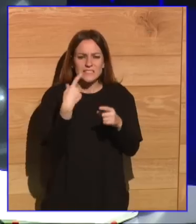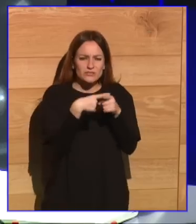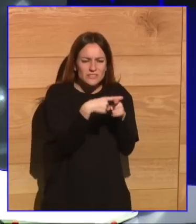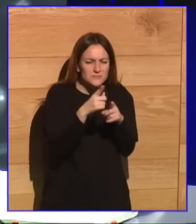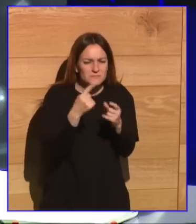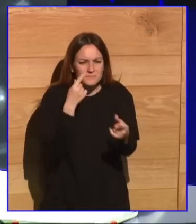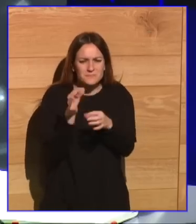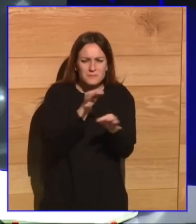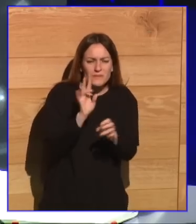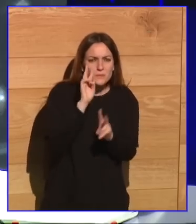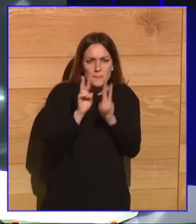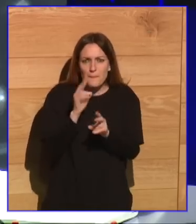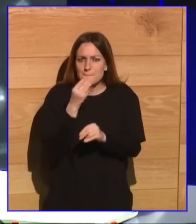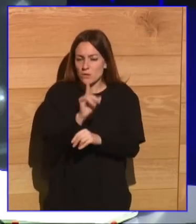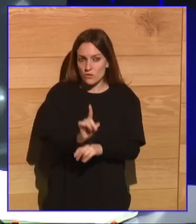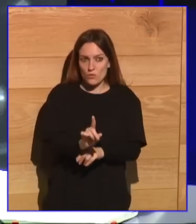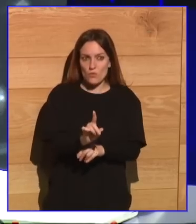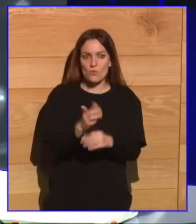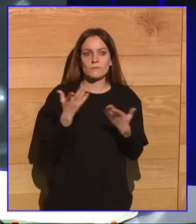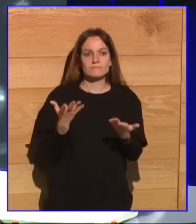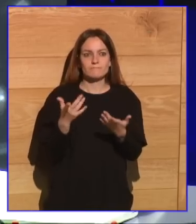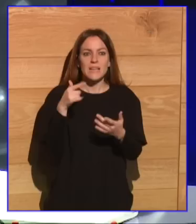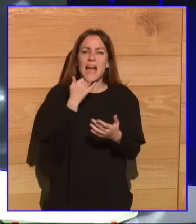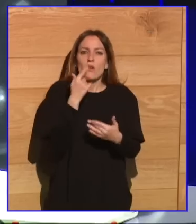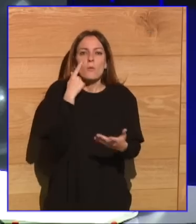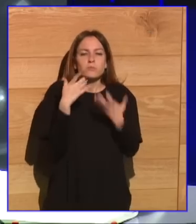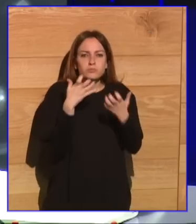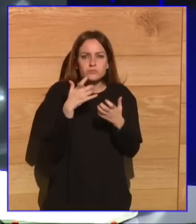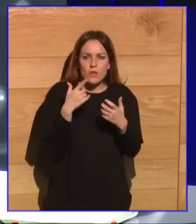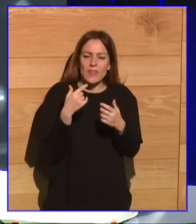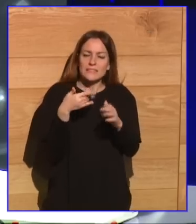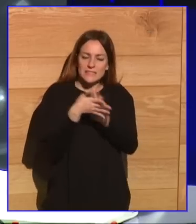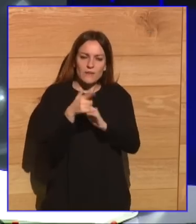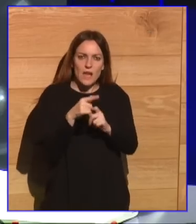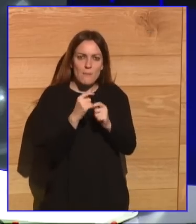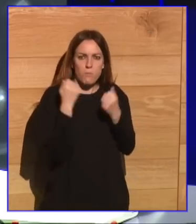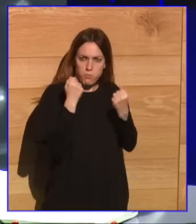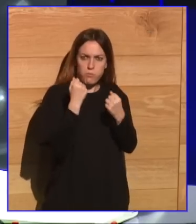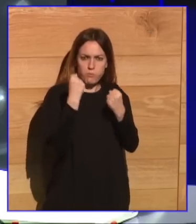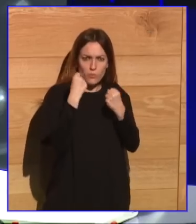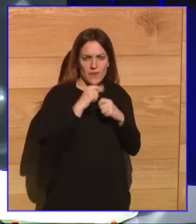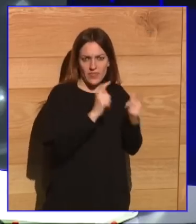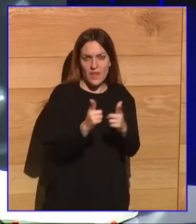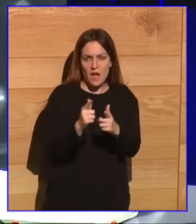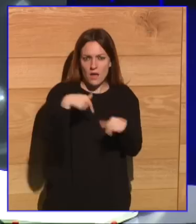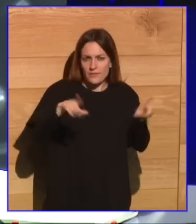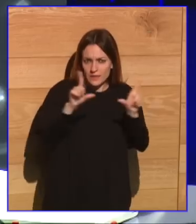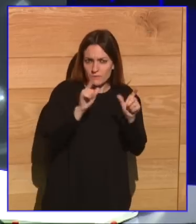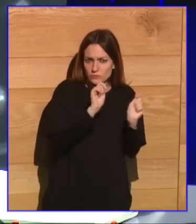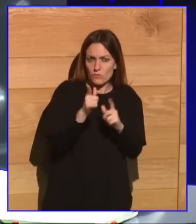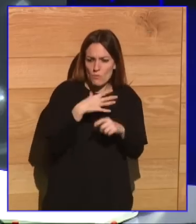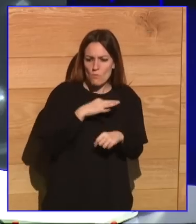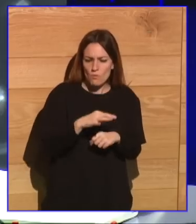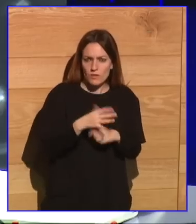y resultan necesariamente fronterizos. Y eso estéticamente además también resulta poderoso. Es algo que le da mucho miedo siempre a las televisiones y por lo tanto a